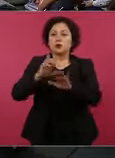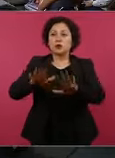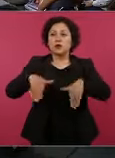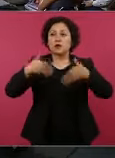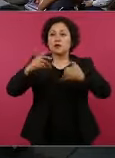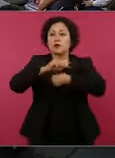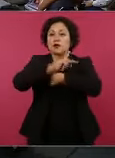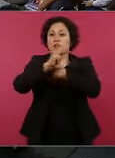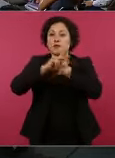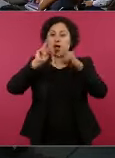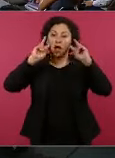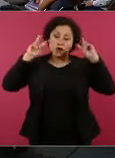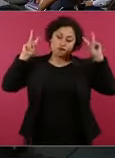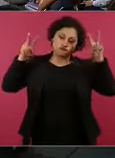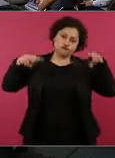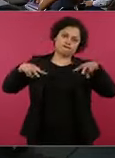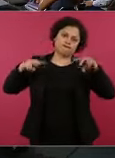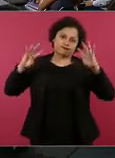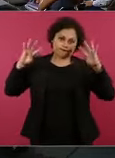Y